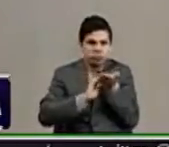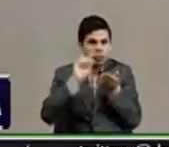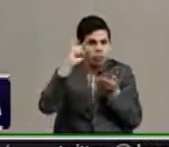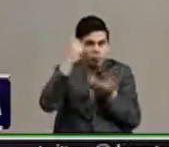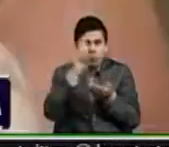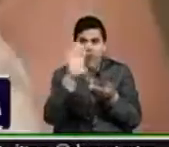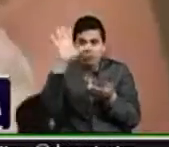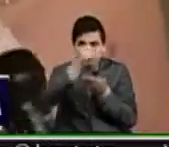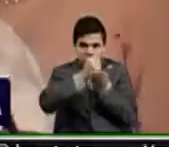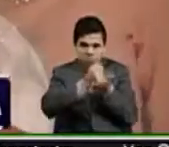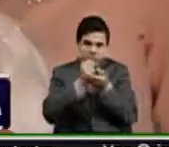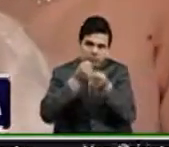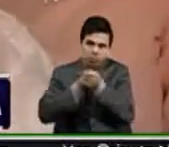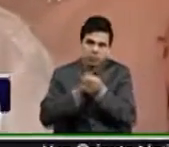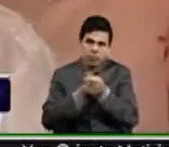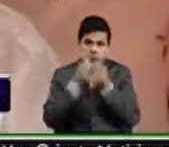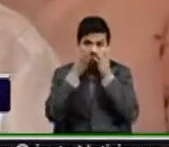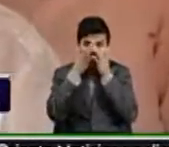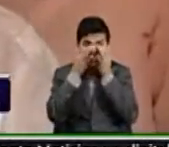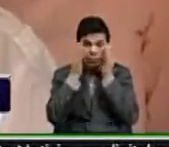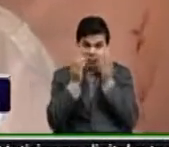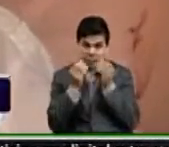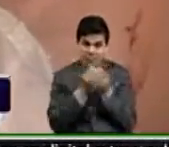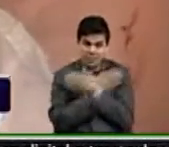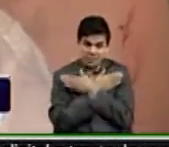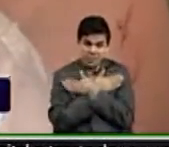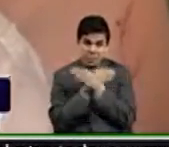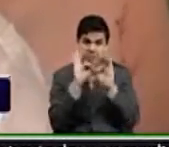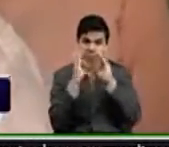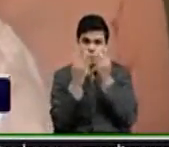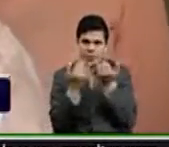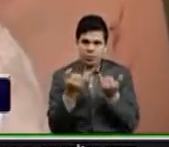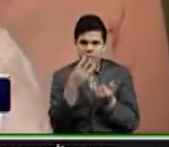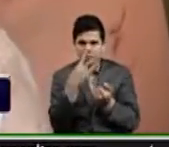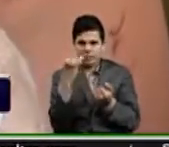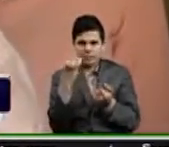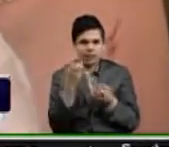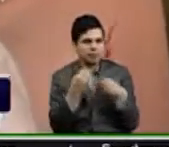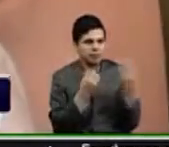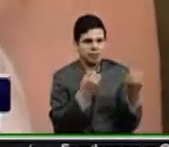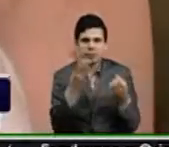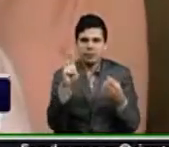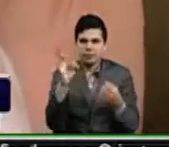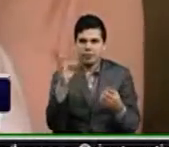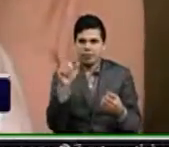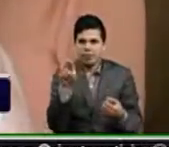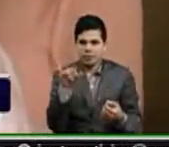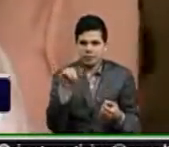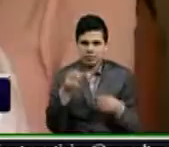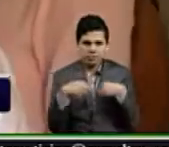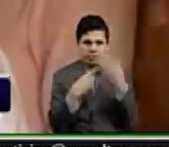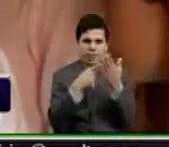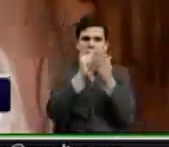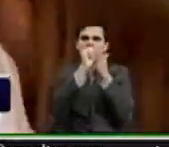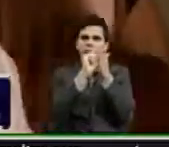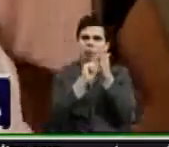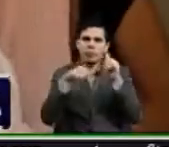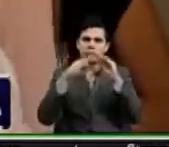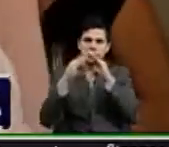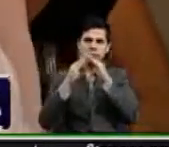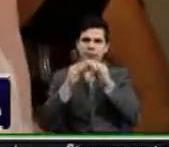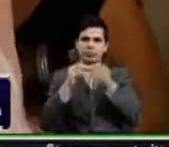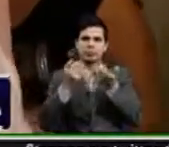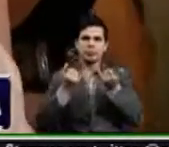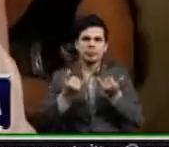gobierno nacional. Felicitaciones a las 300 familias que hoy en Alto de Betania son beneficiarias de este programa de vivienda del municipio, el